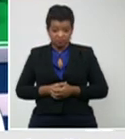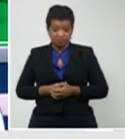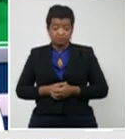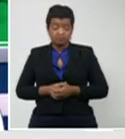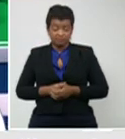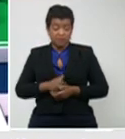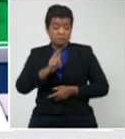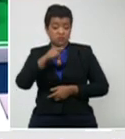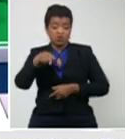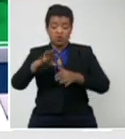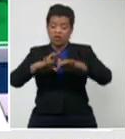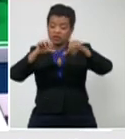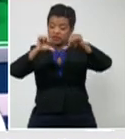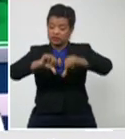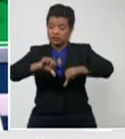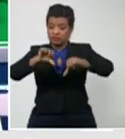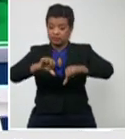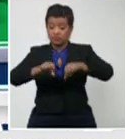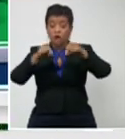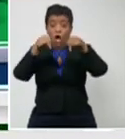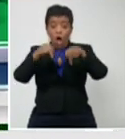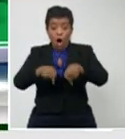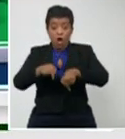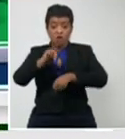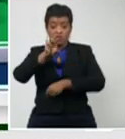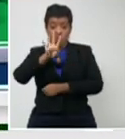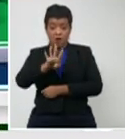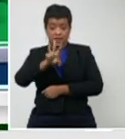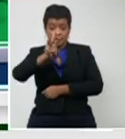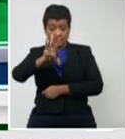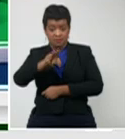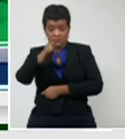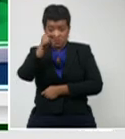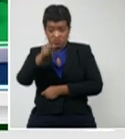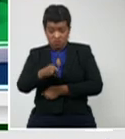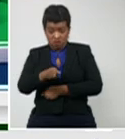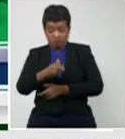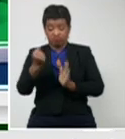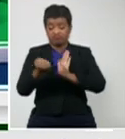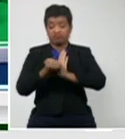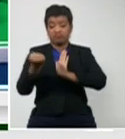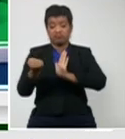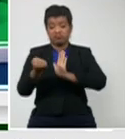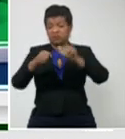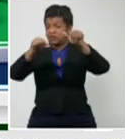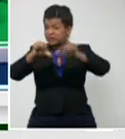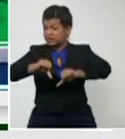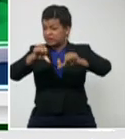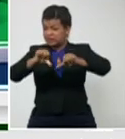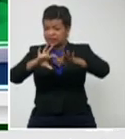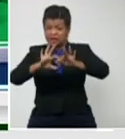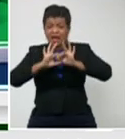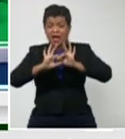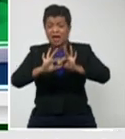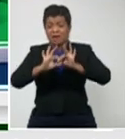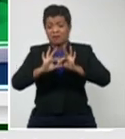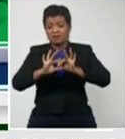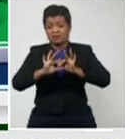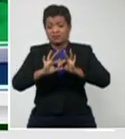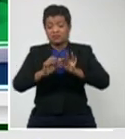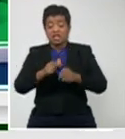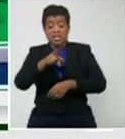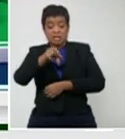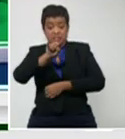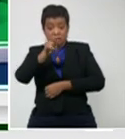eleva. Hoy 43 pacientes confirmados en terapias intensivas, de ellos 16 críticos